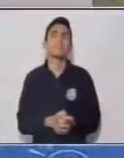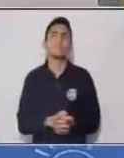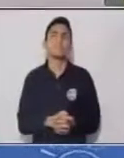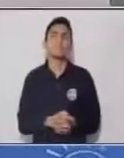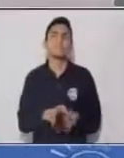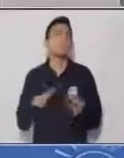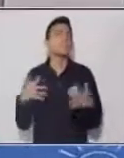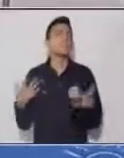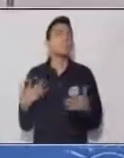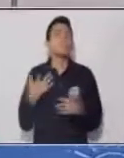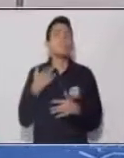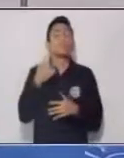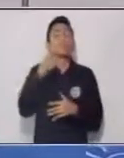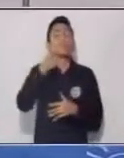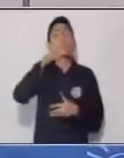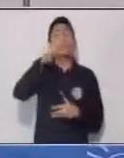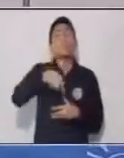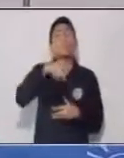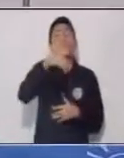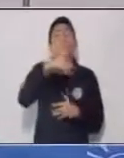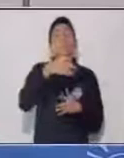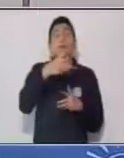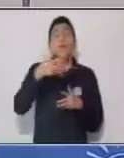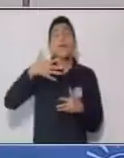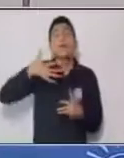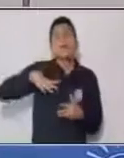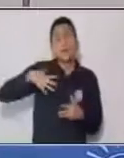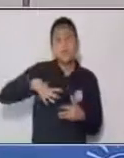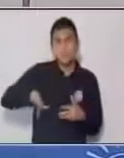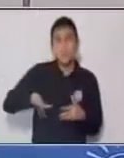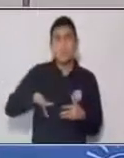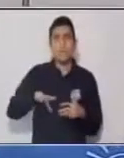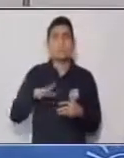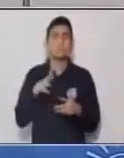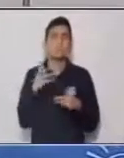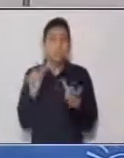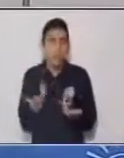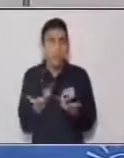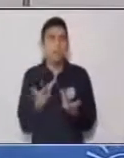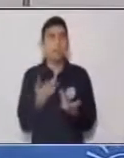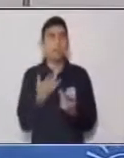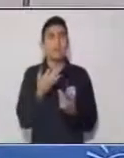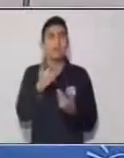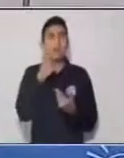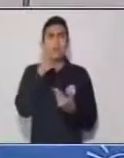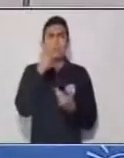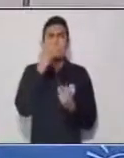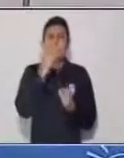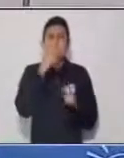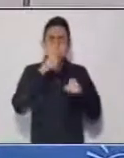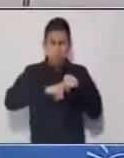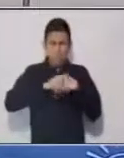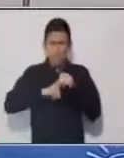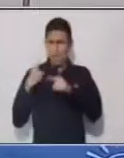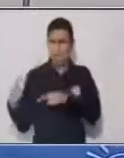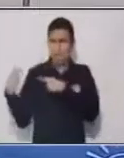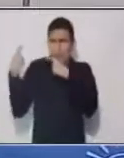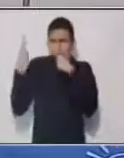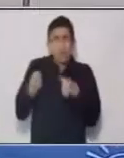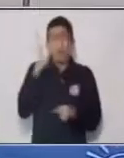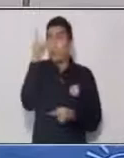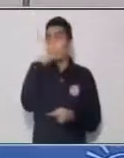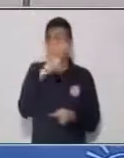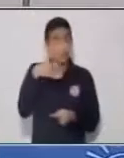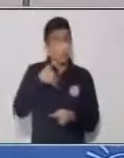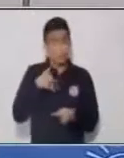Vamos a colocar acá el ejemplo que por mucho tiempo no tuvo